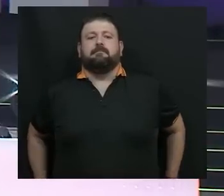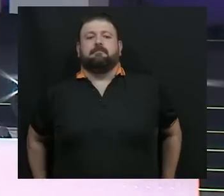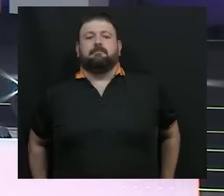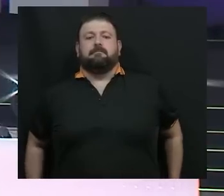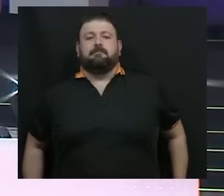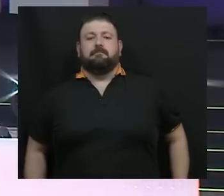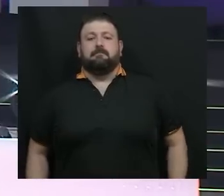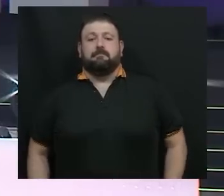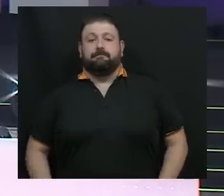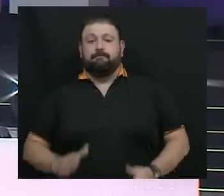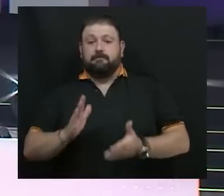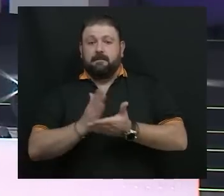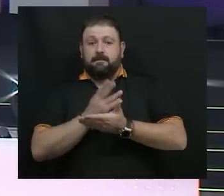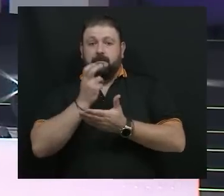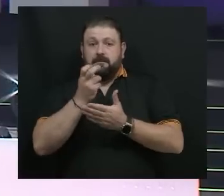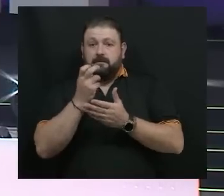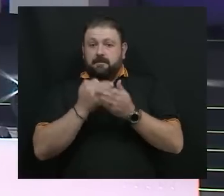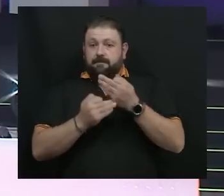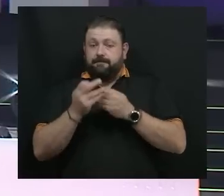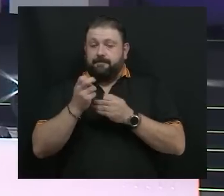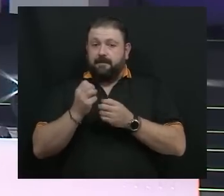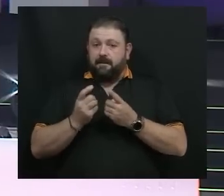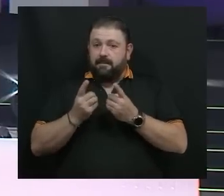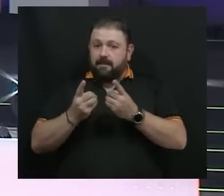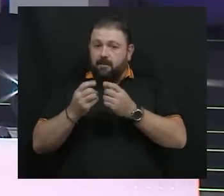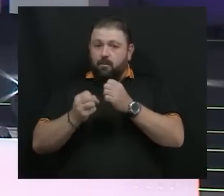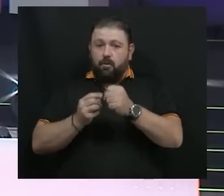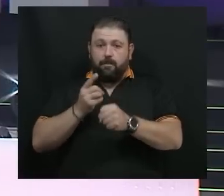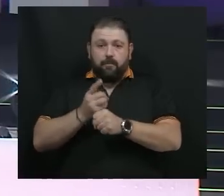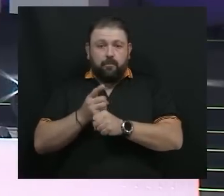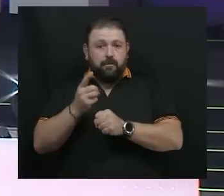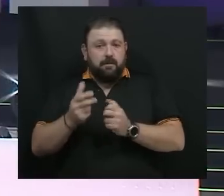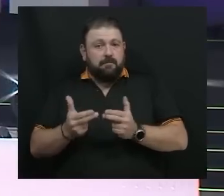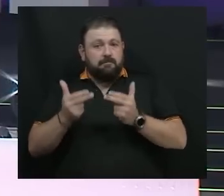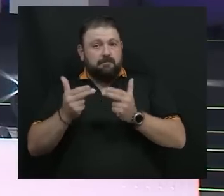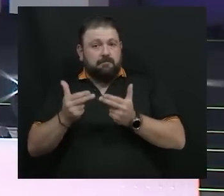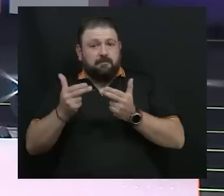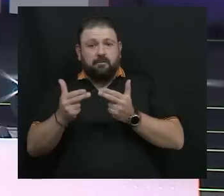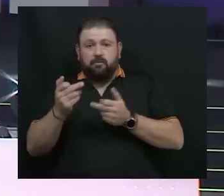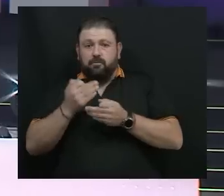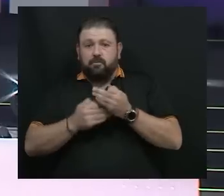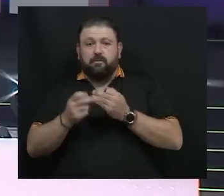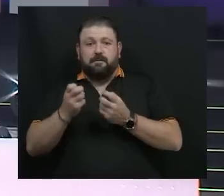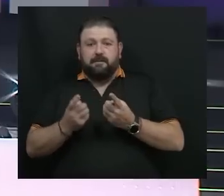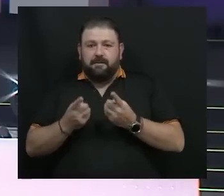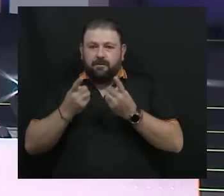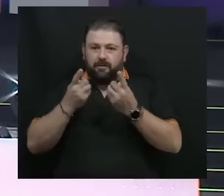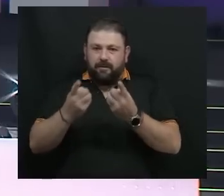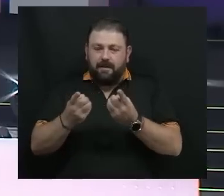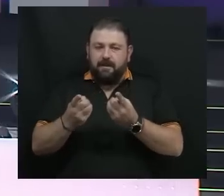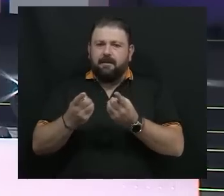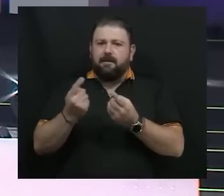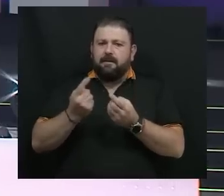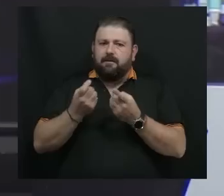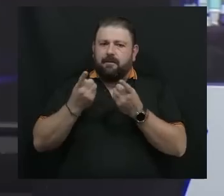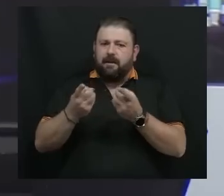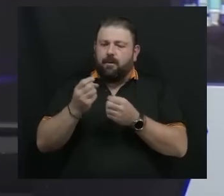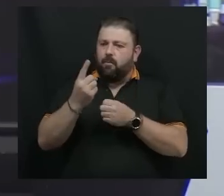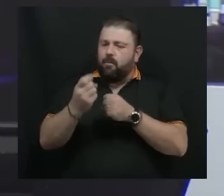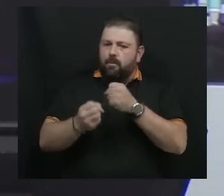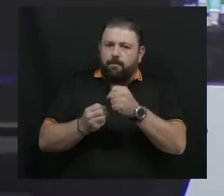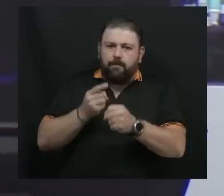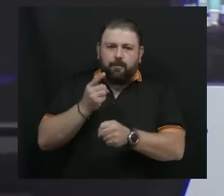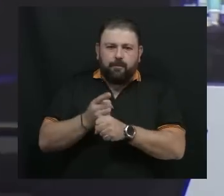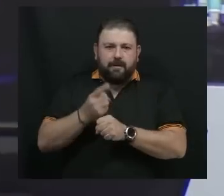Además de eso, pues tenemos una oportunidad de negocio totalmente sostenible. Nos entregan OmniLife, una oportunidad